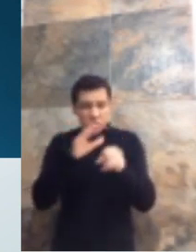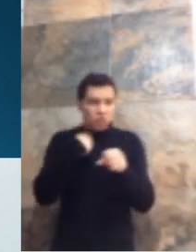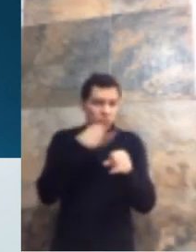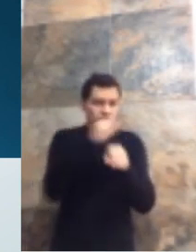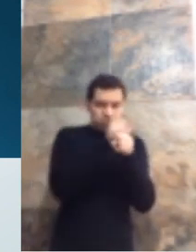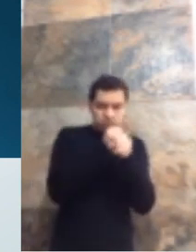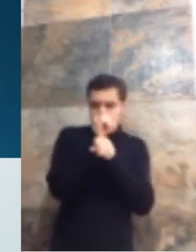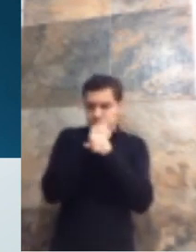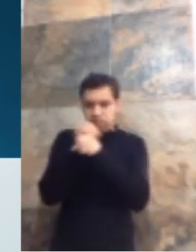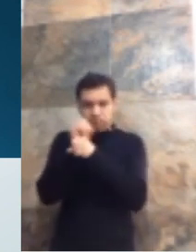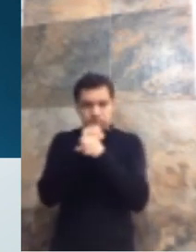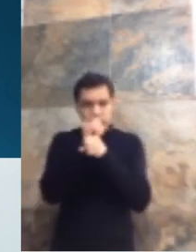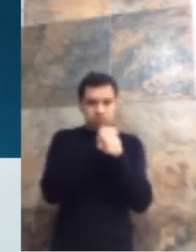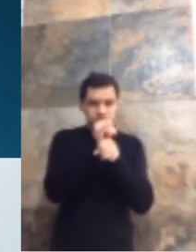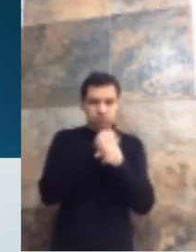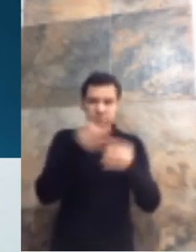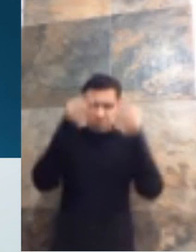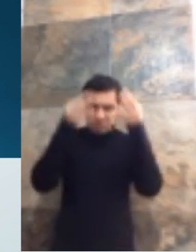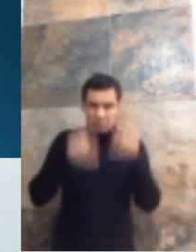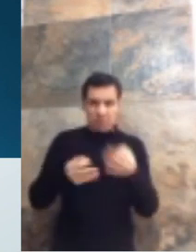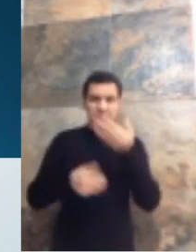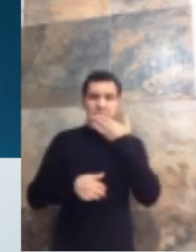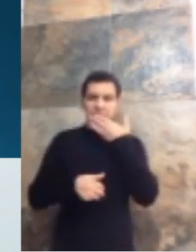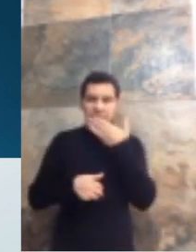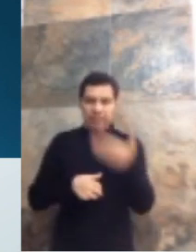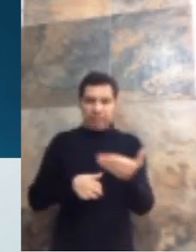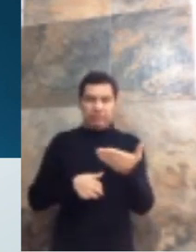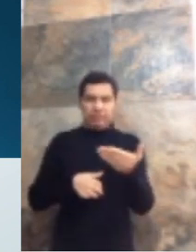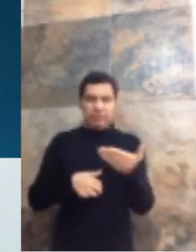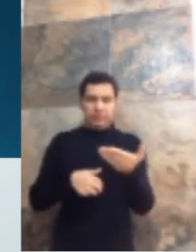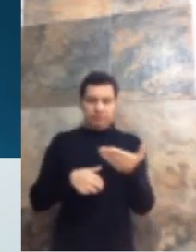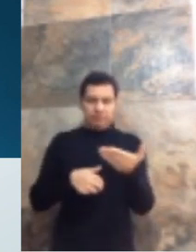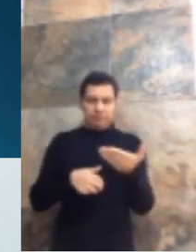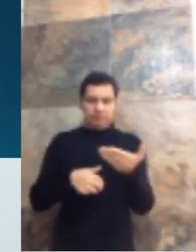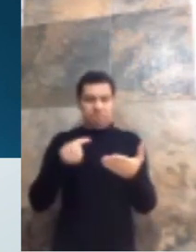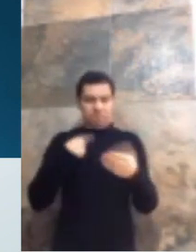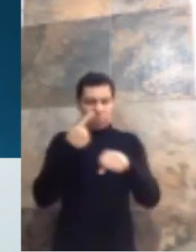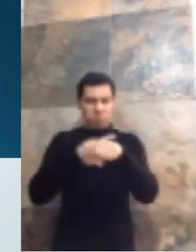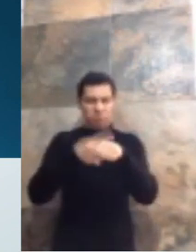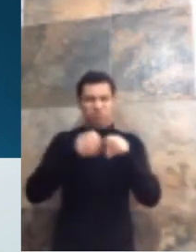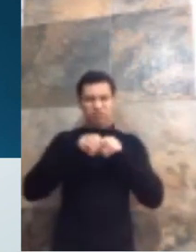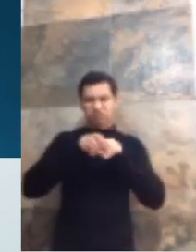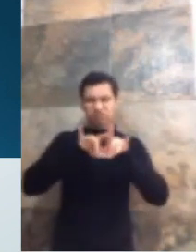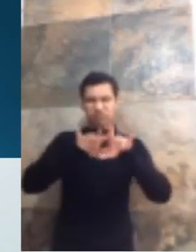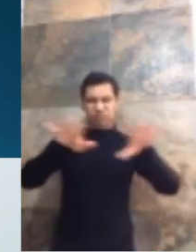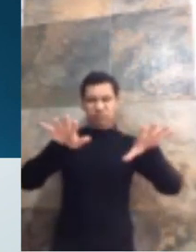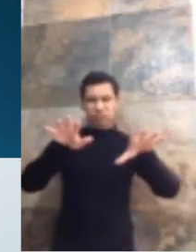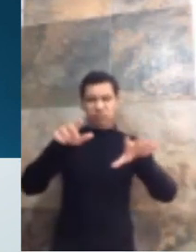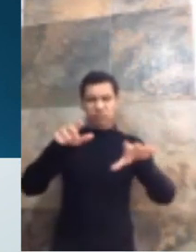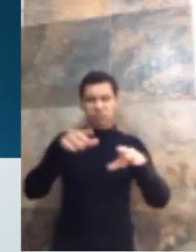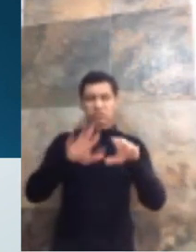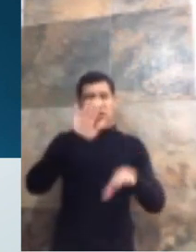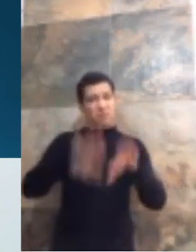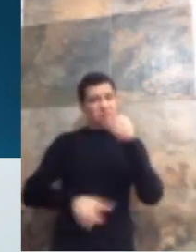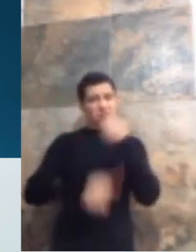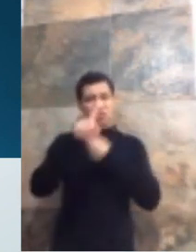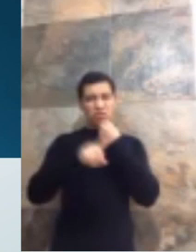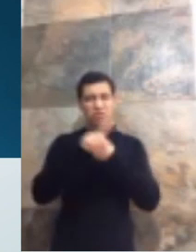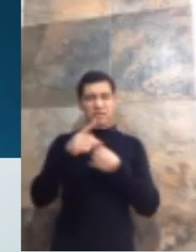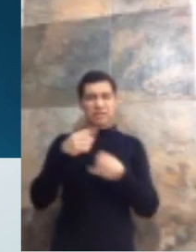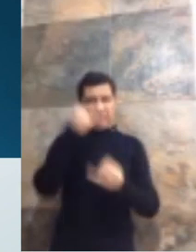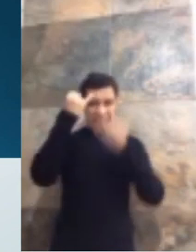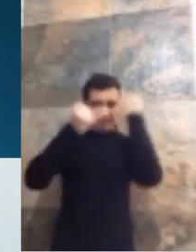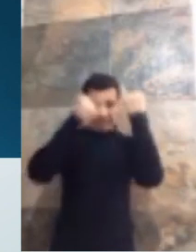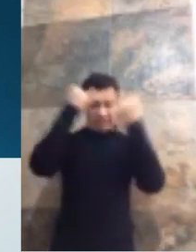enorme, porque esto es lo que acaba definiendo la naturaleza de las creencias. El problema de las creencias en el ser